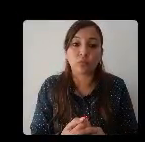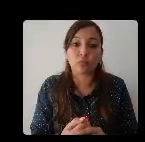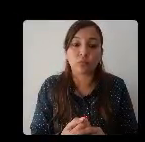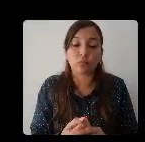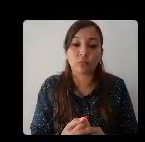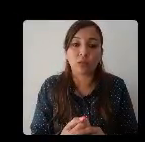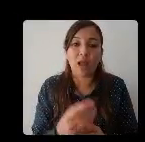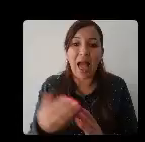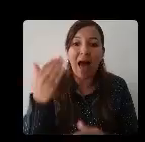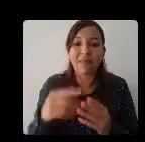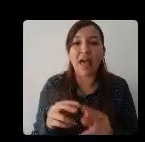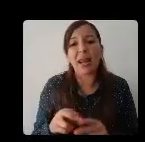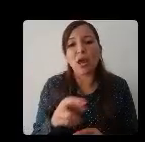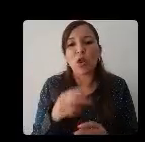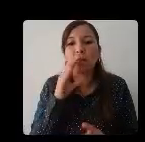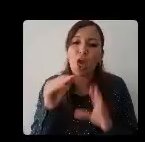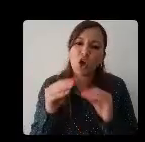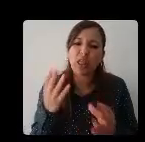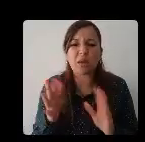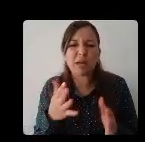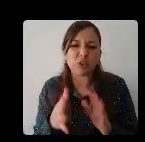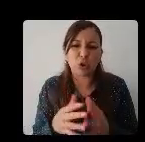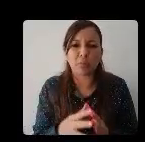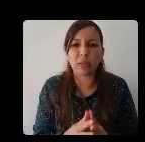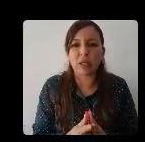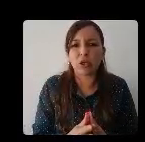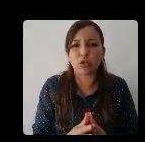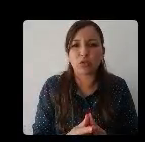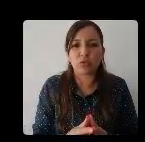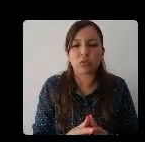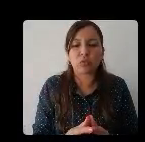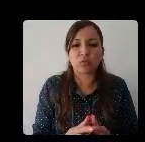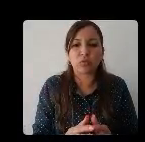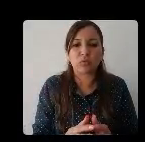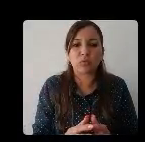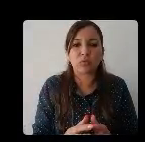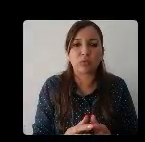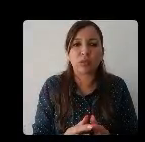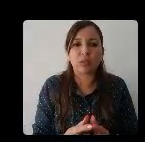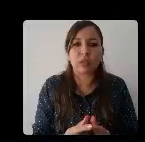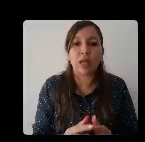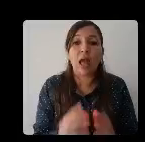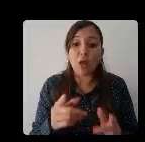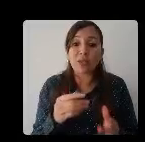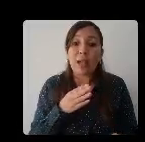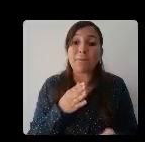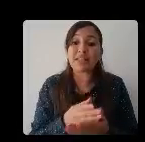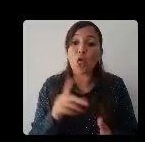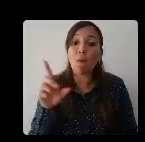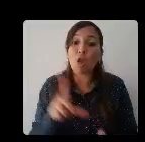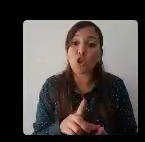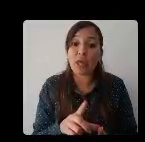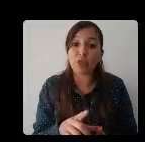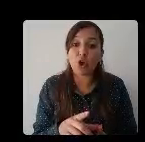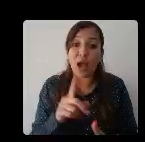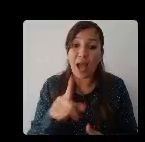también este tiempo han tenido la oportunidad de presentar su proyecto y han sido uno de los ganadores del programa de Turismo Emprende el año pasado.